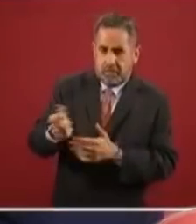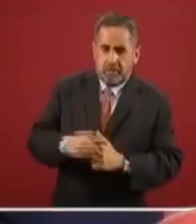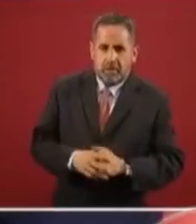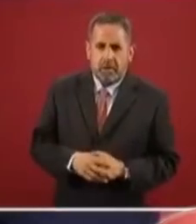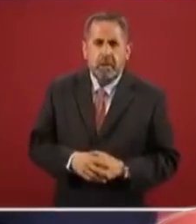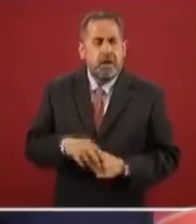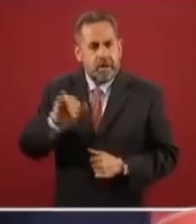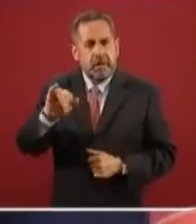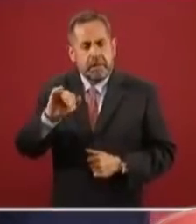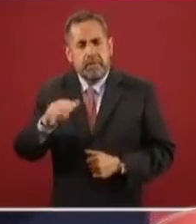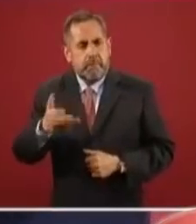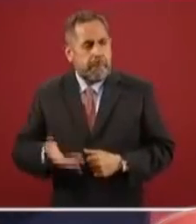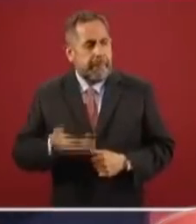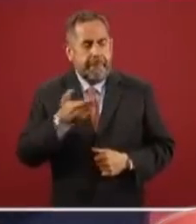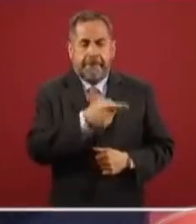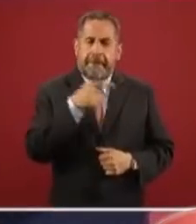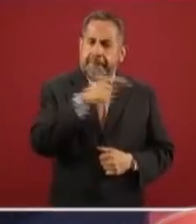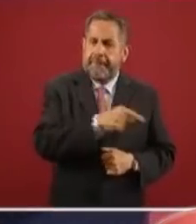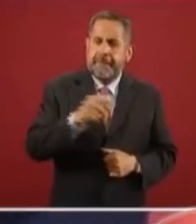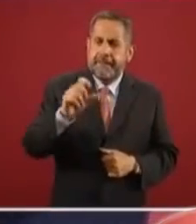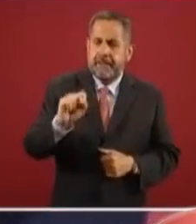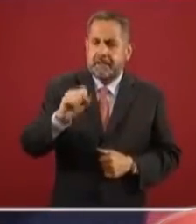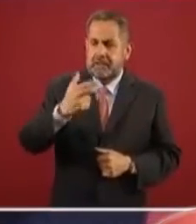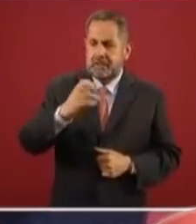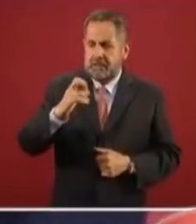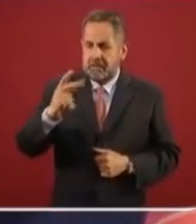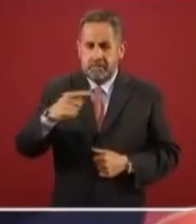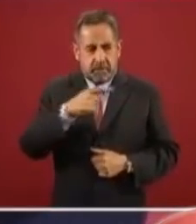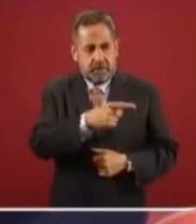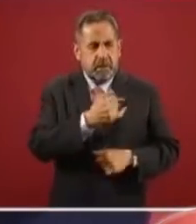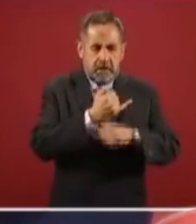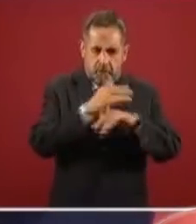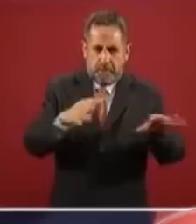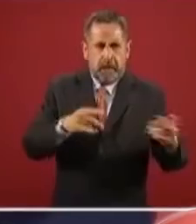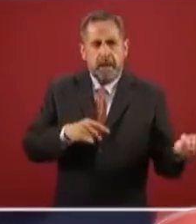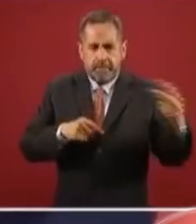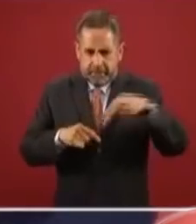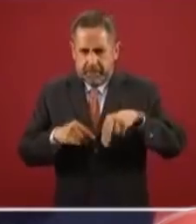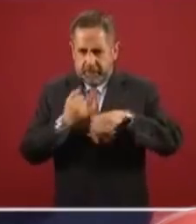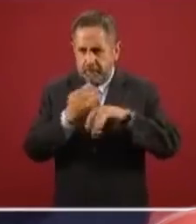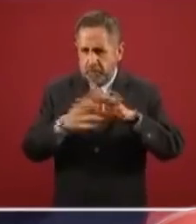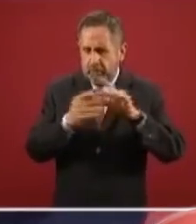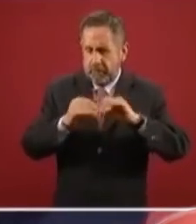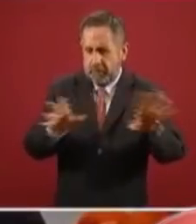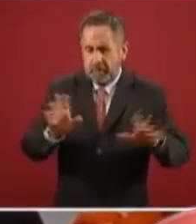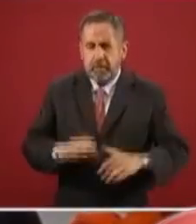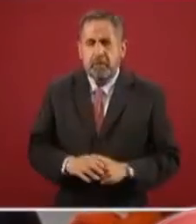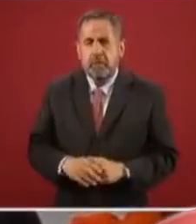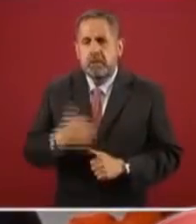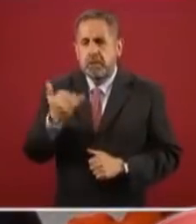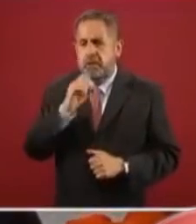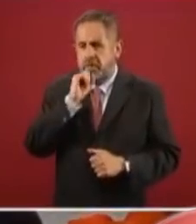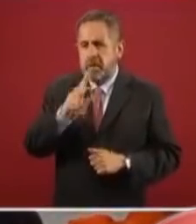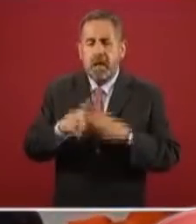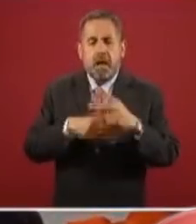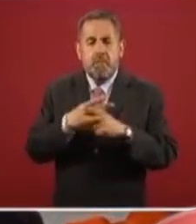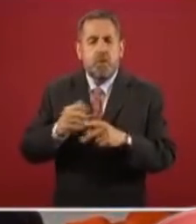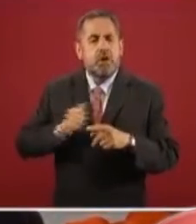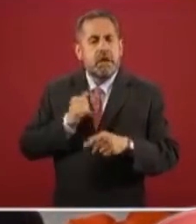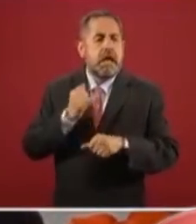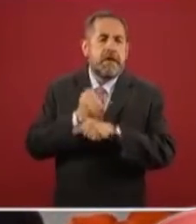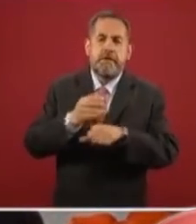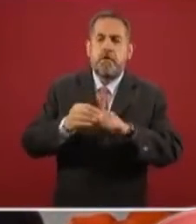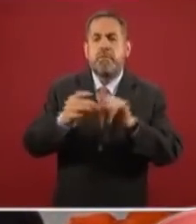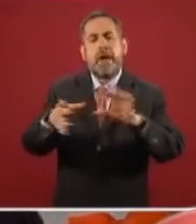pedimos al secretario de Hacienda que les informe. Gracias. Sí. Y que se aproveche para